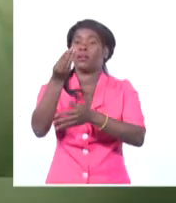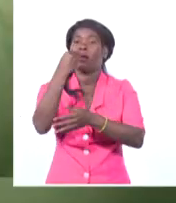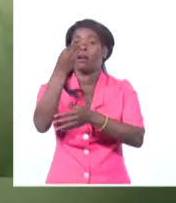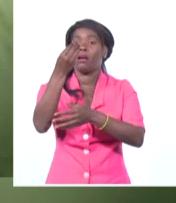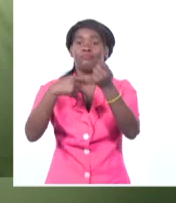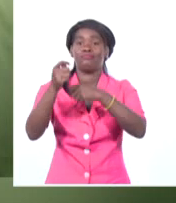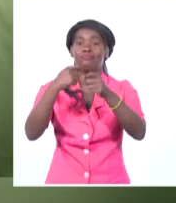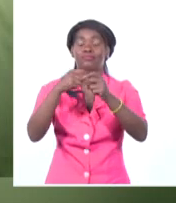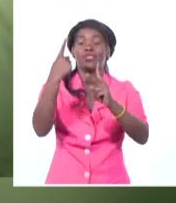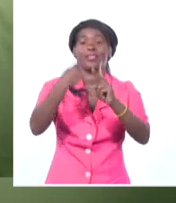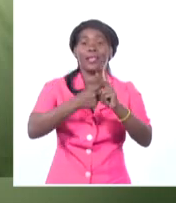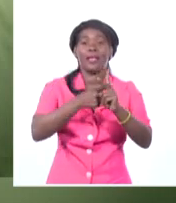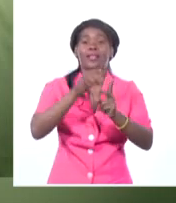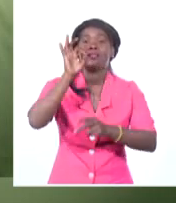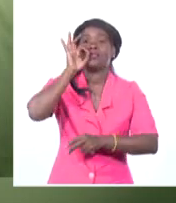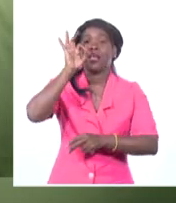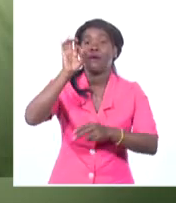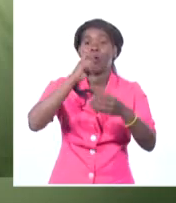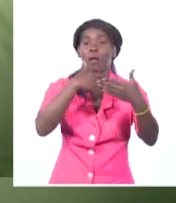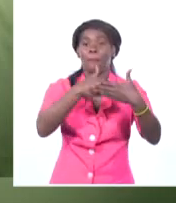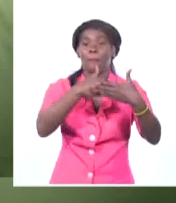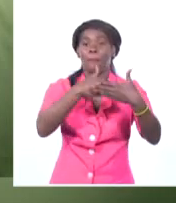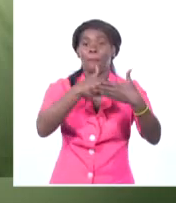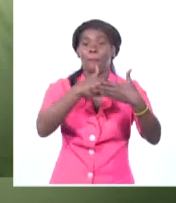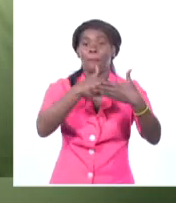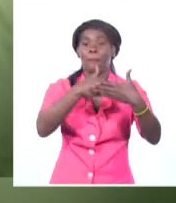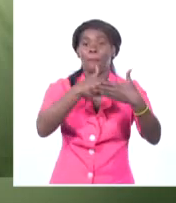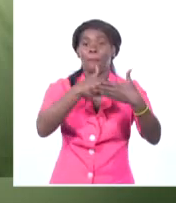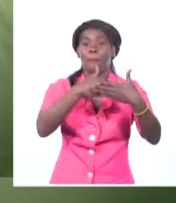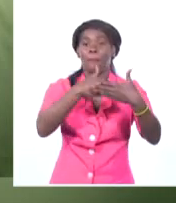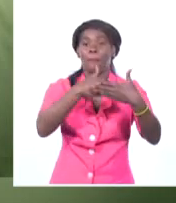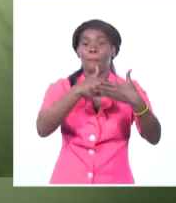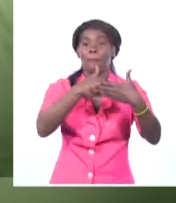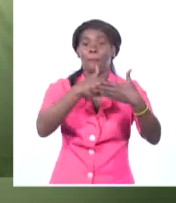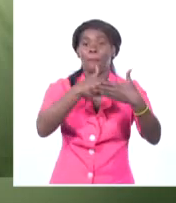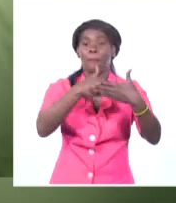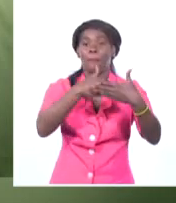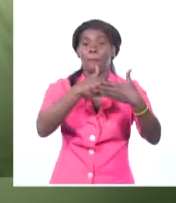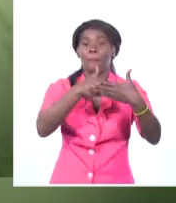tabaco en Matanzas. No se reportaron lesionados, pero